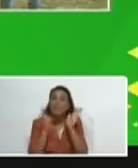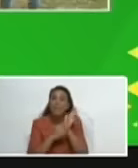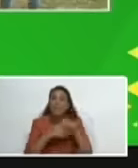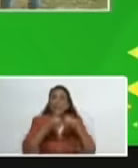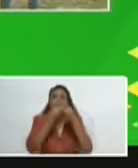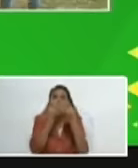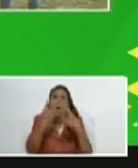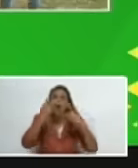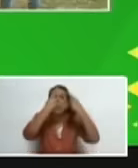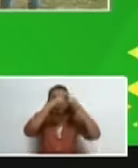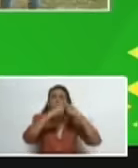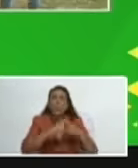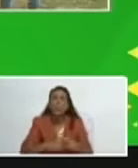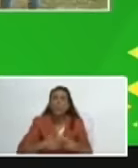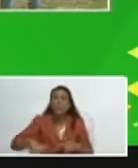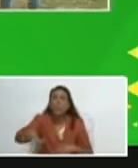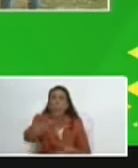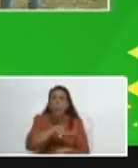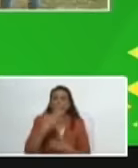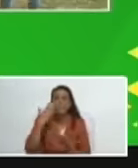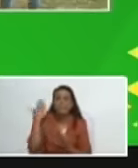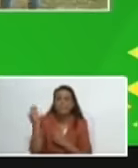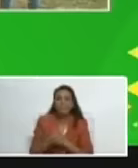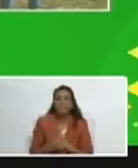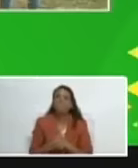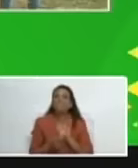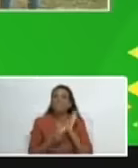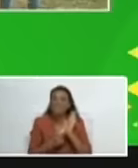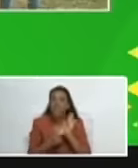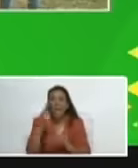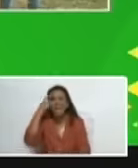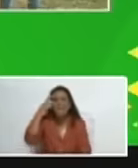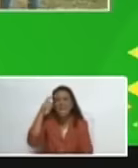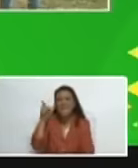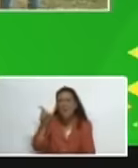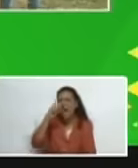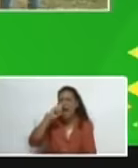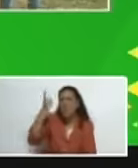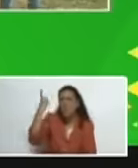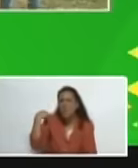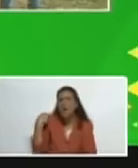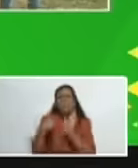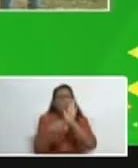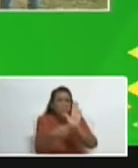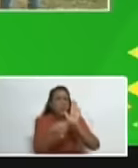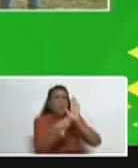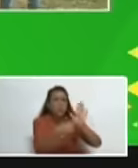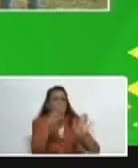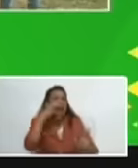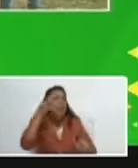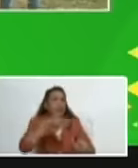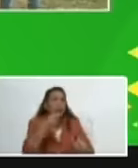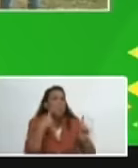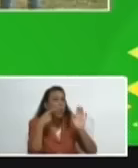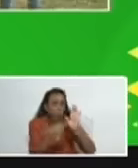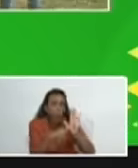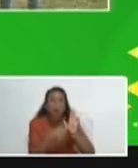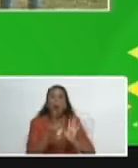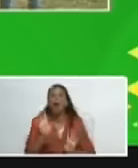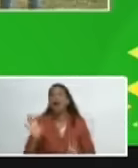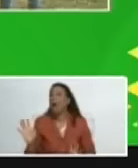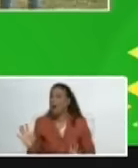cuántos productores me han dicho en el país, porque usted el día tal, el año tal, usted mostró tal cosa. Y yo